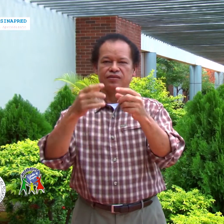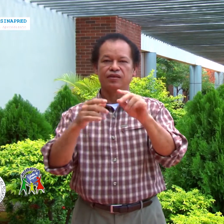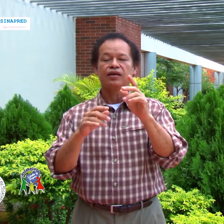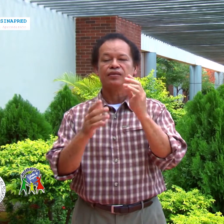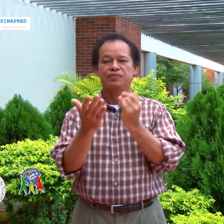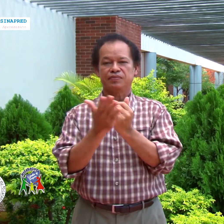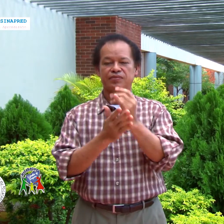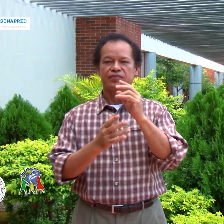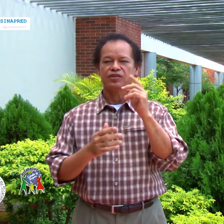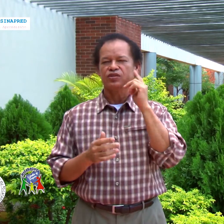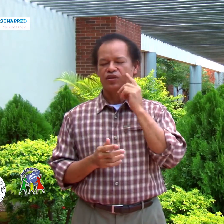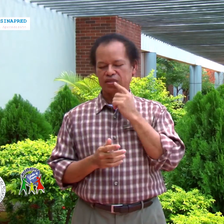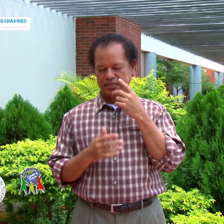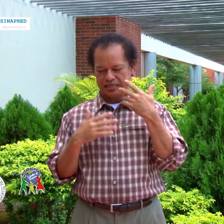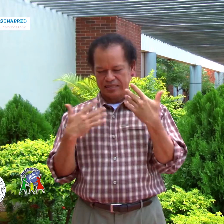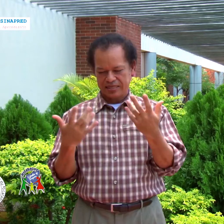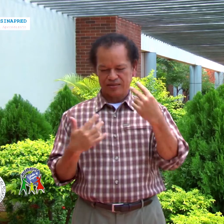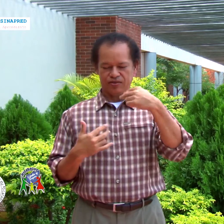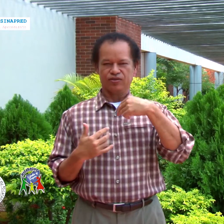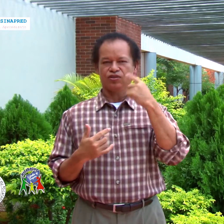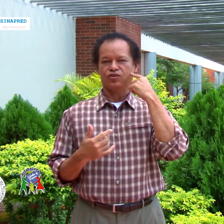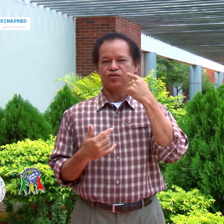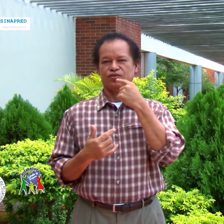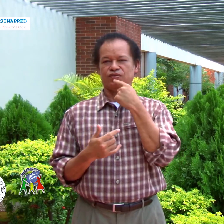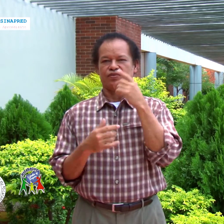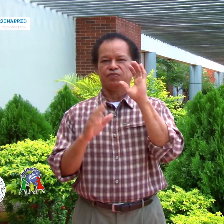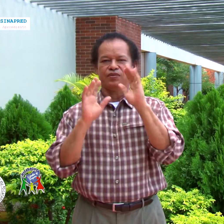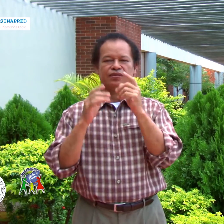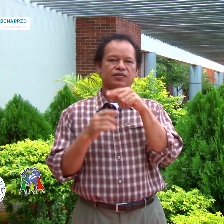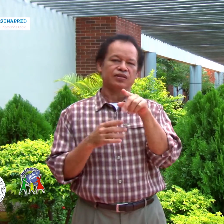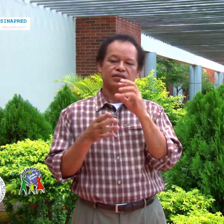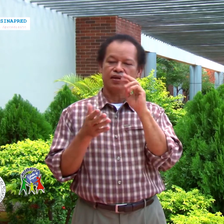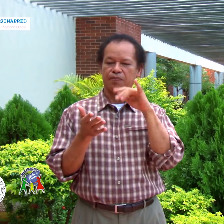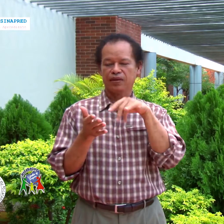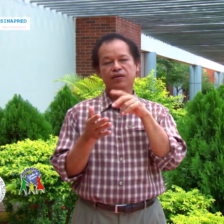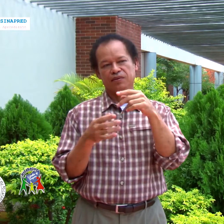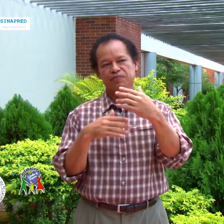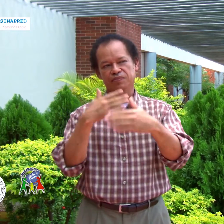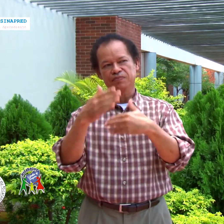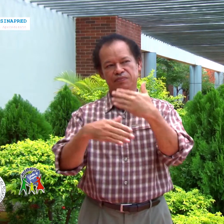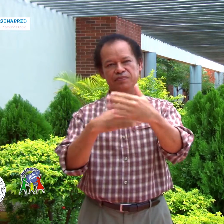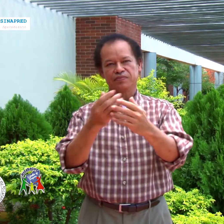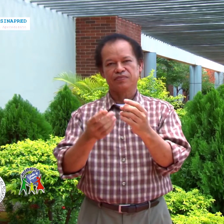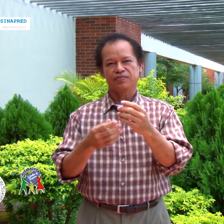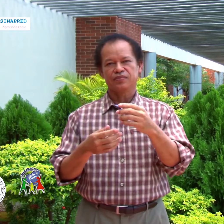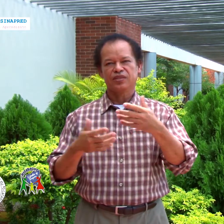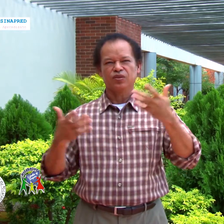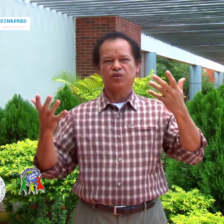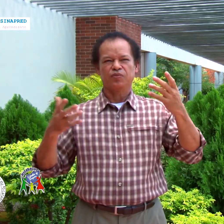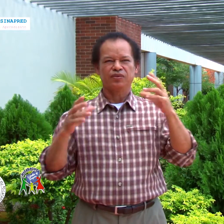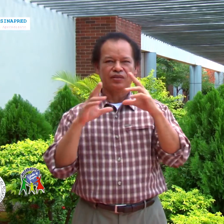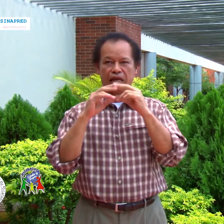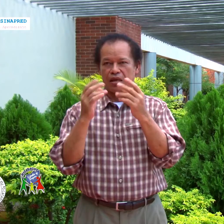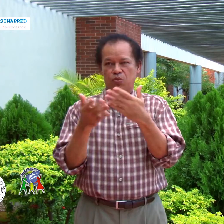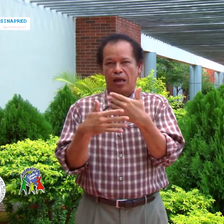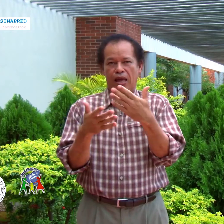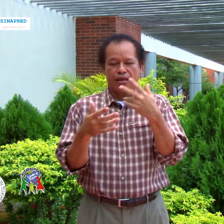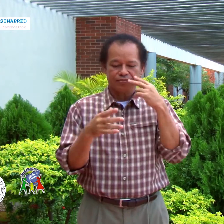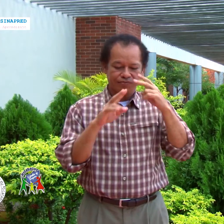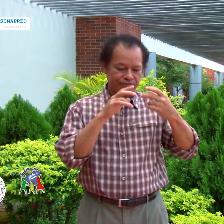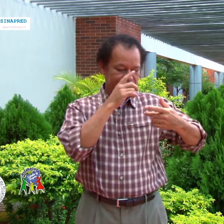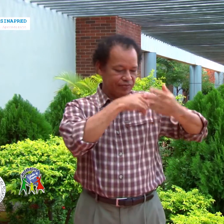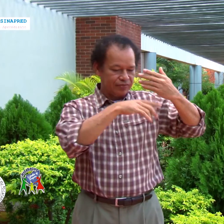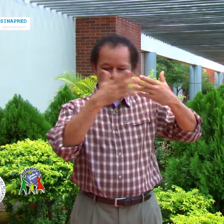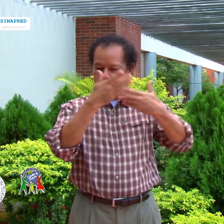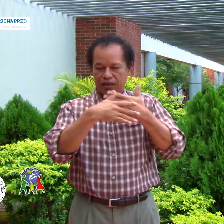qué somos las personas sordas, cómo nos comunicamos, cómo nos sentimos. Por ejemplo, aquí en Nicaragua anteriormente